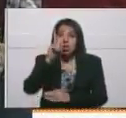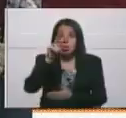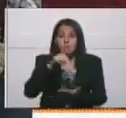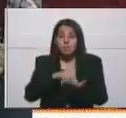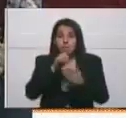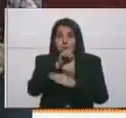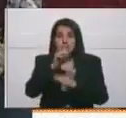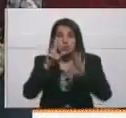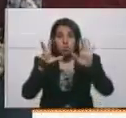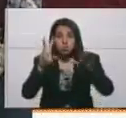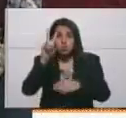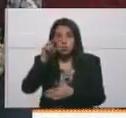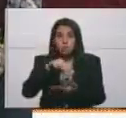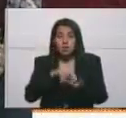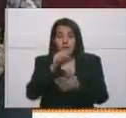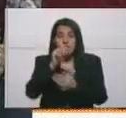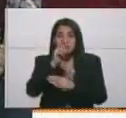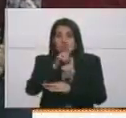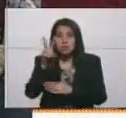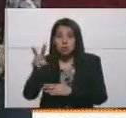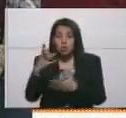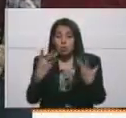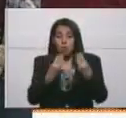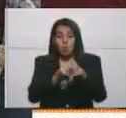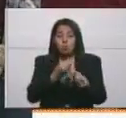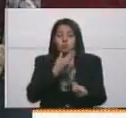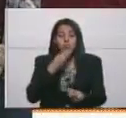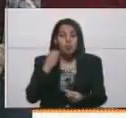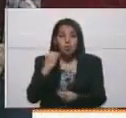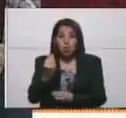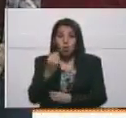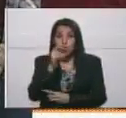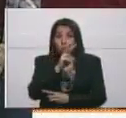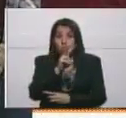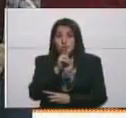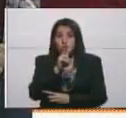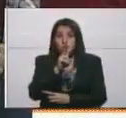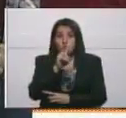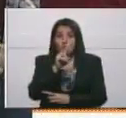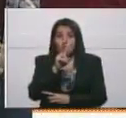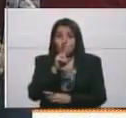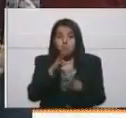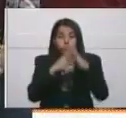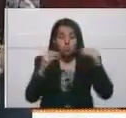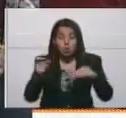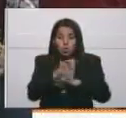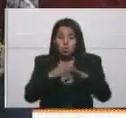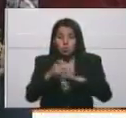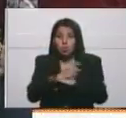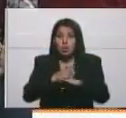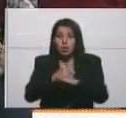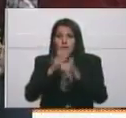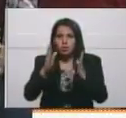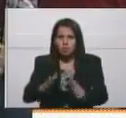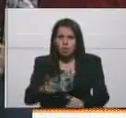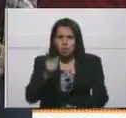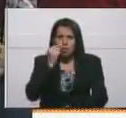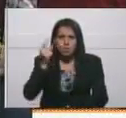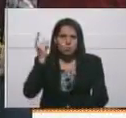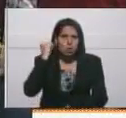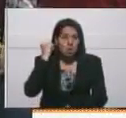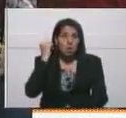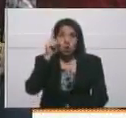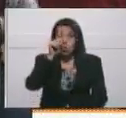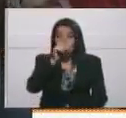gobernadores y con las gobernadoras. Quiere decir, con Yelitza Santaella en Monaga. Vamos a construir 1 millón